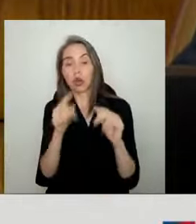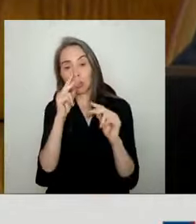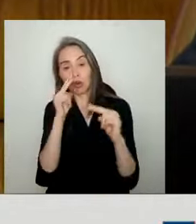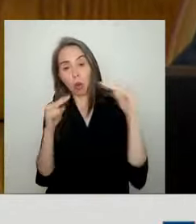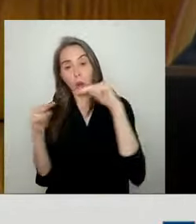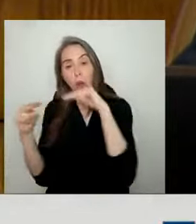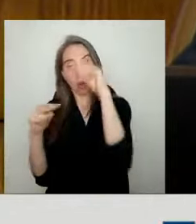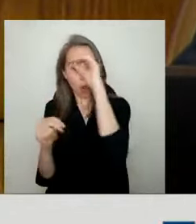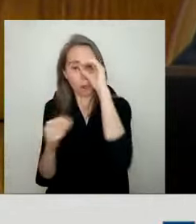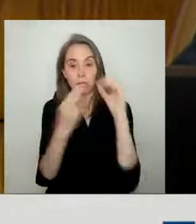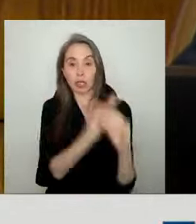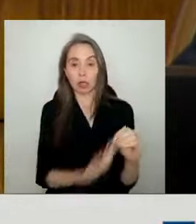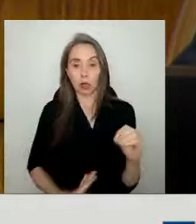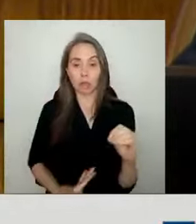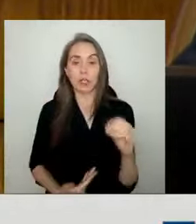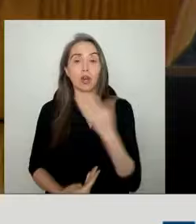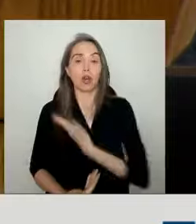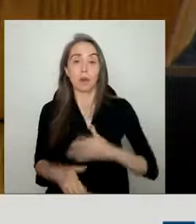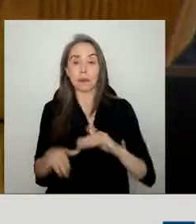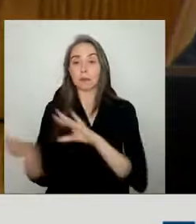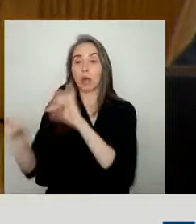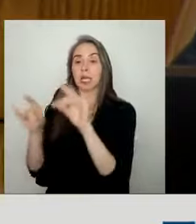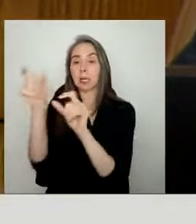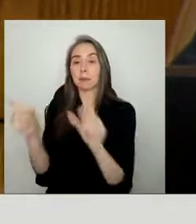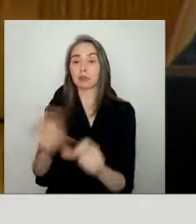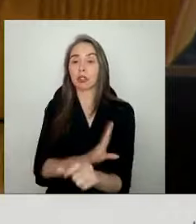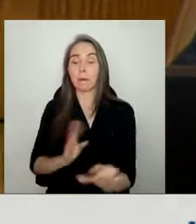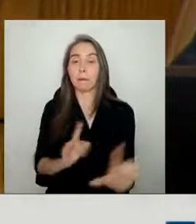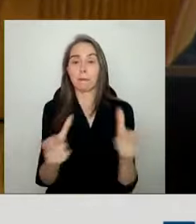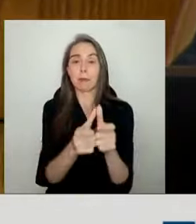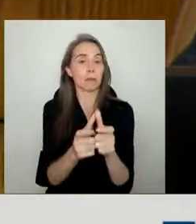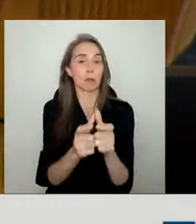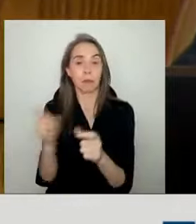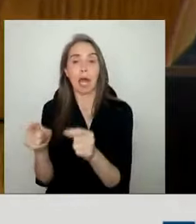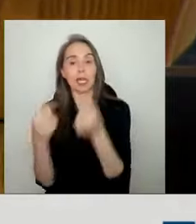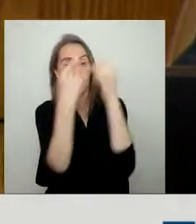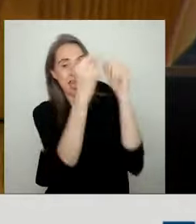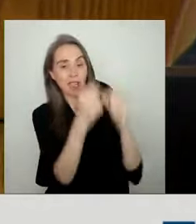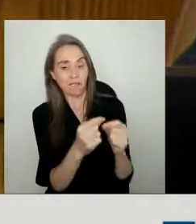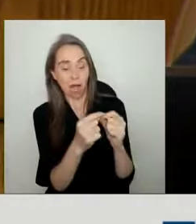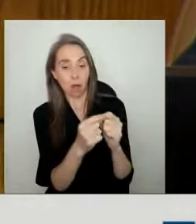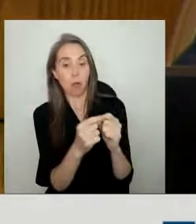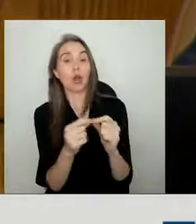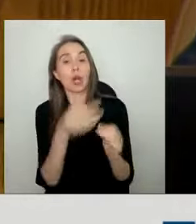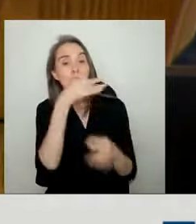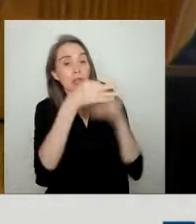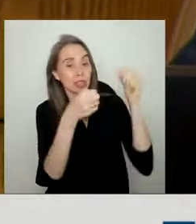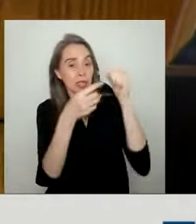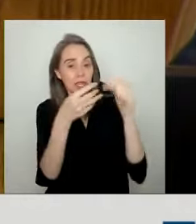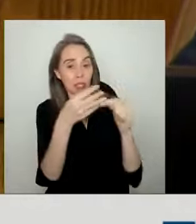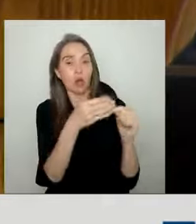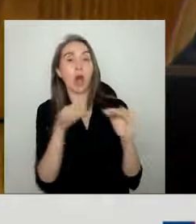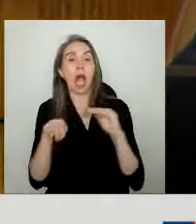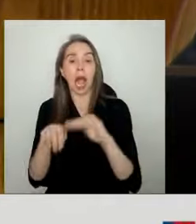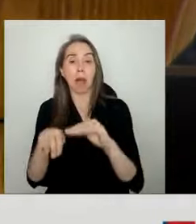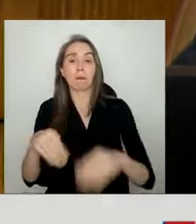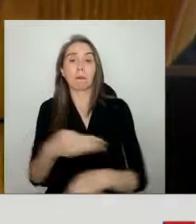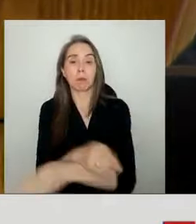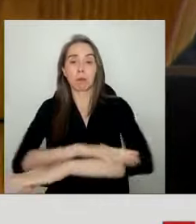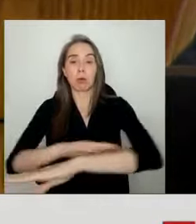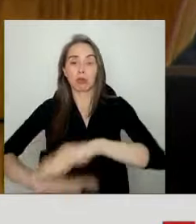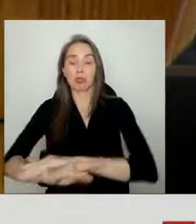personas por el gobierno entonces para que sus evaluaciones y recomendaciones cuenten con un apoyo transversal y que sean validados por todos los